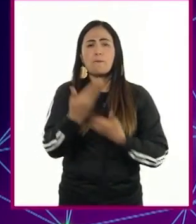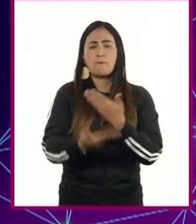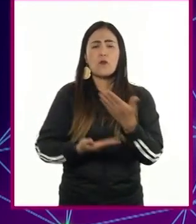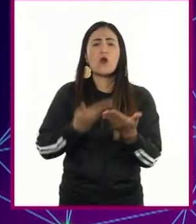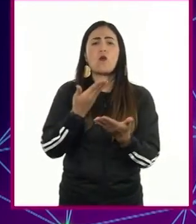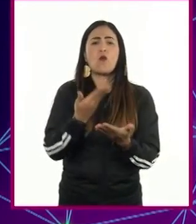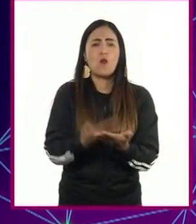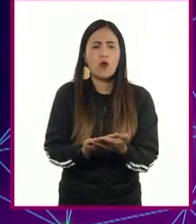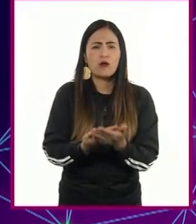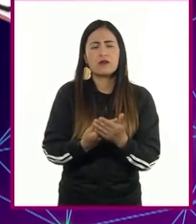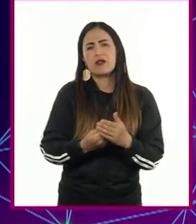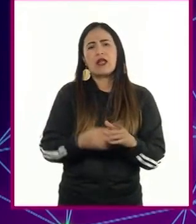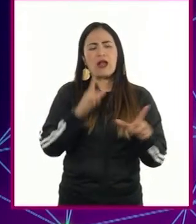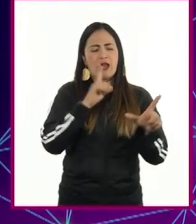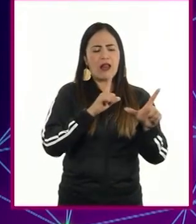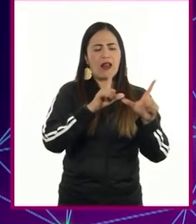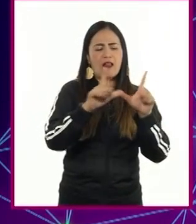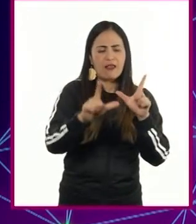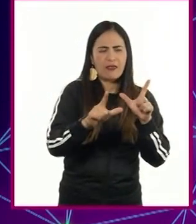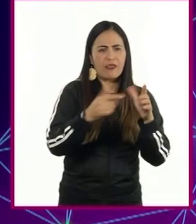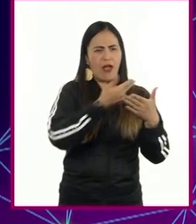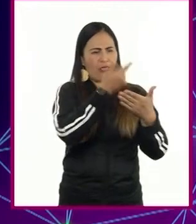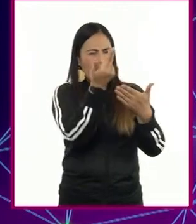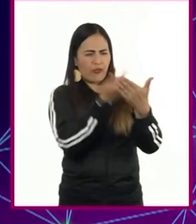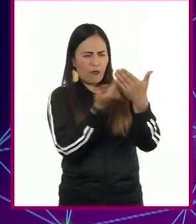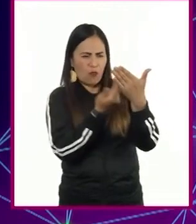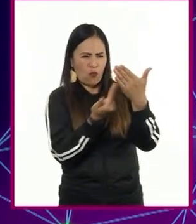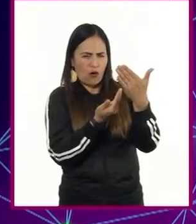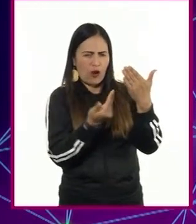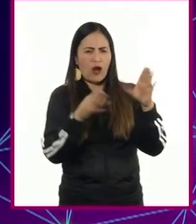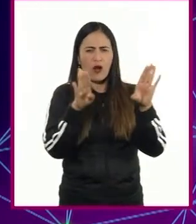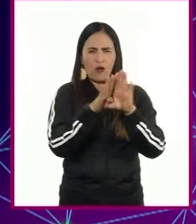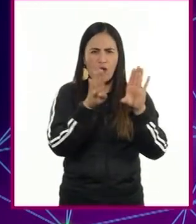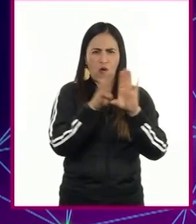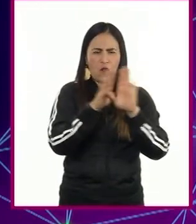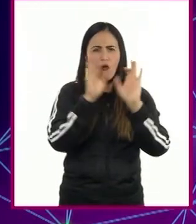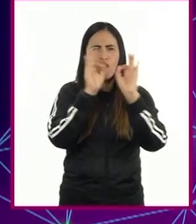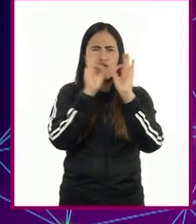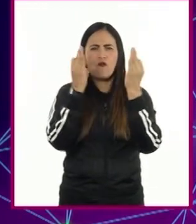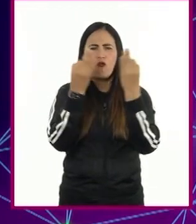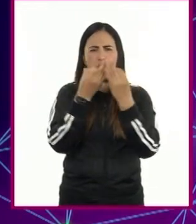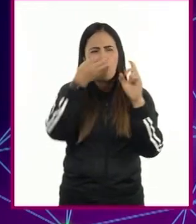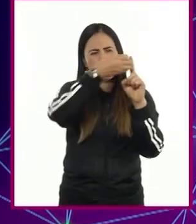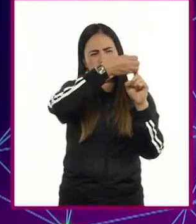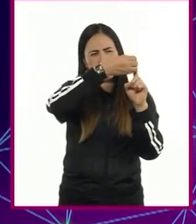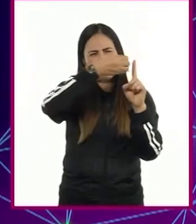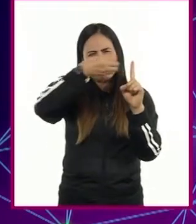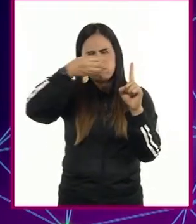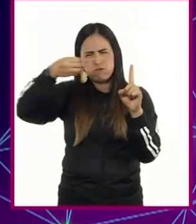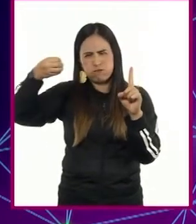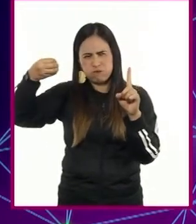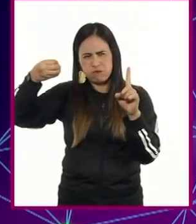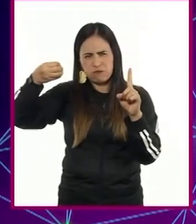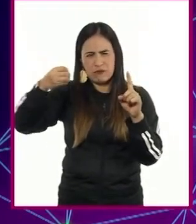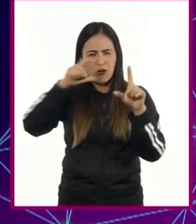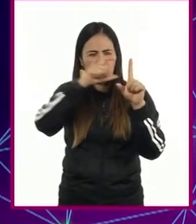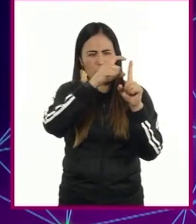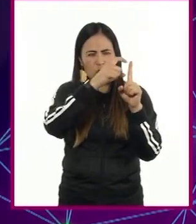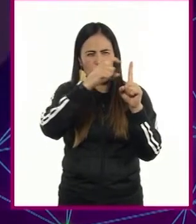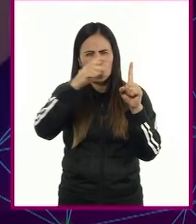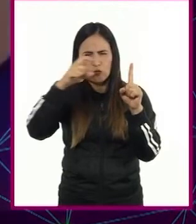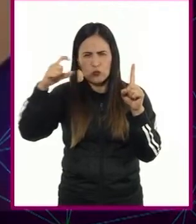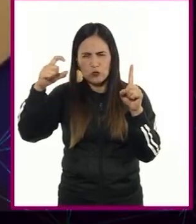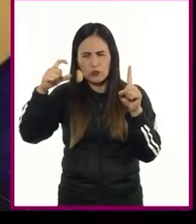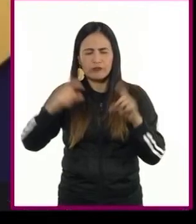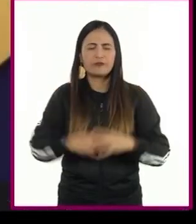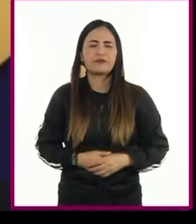época. Trazar las letras del alfabeto siguiendo formas geométricas y de manera proporcional. Maestro Pacioli, le